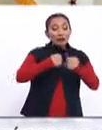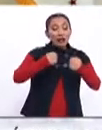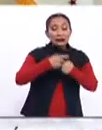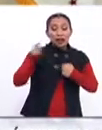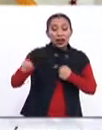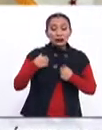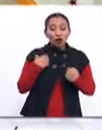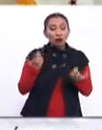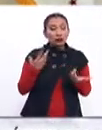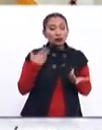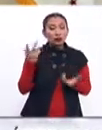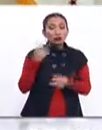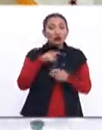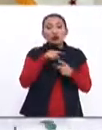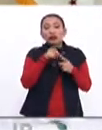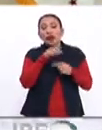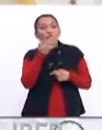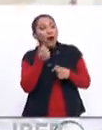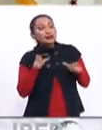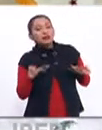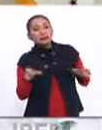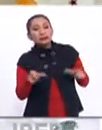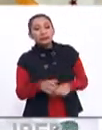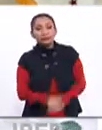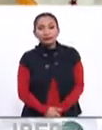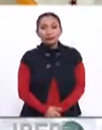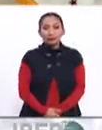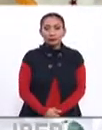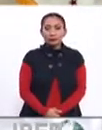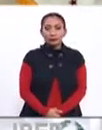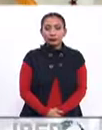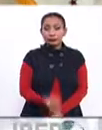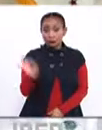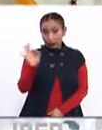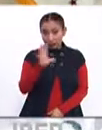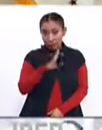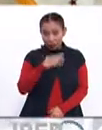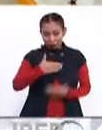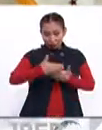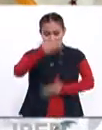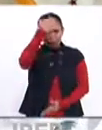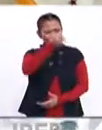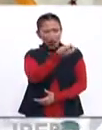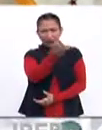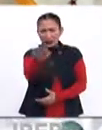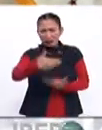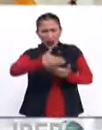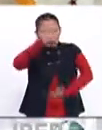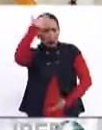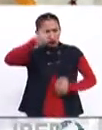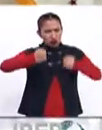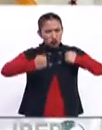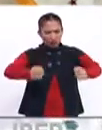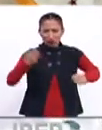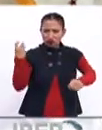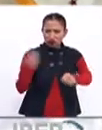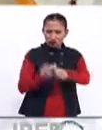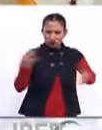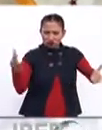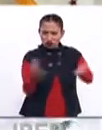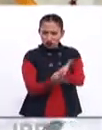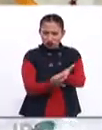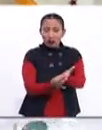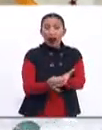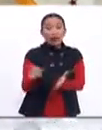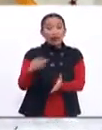ellos conducen. Vienen por donde no hay seguridad. Si tuviéramos una barrera de cualquier tipo, una barrera poderosa, de acero o